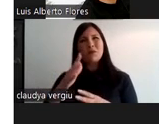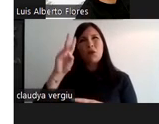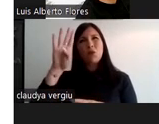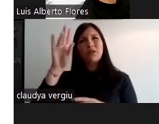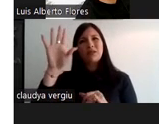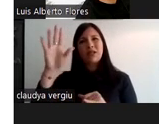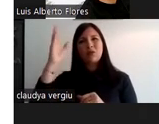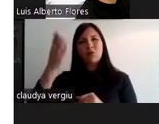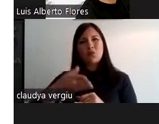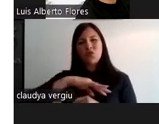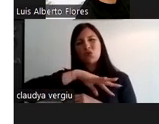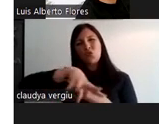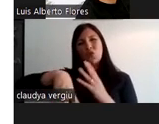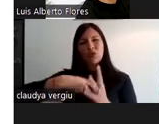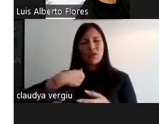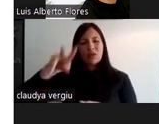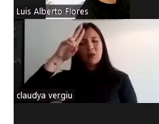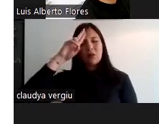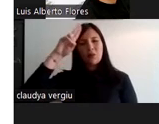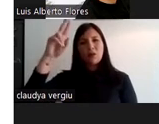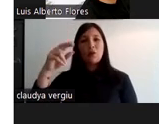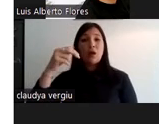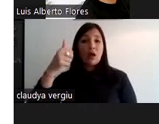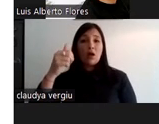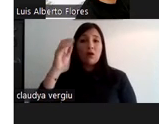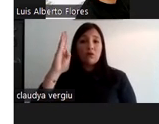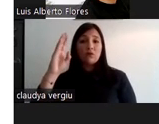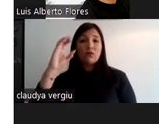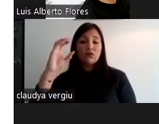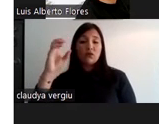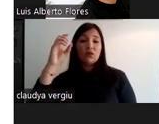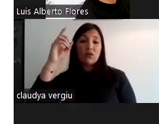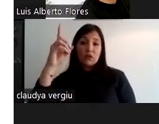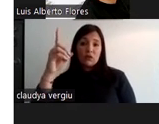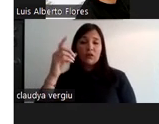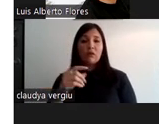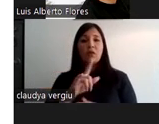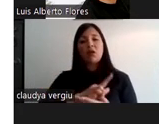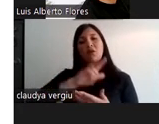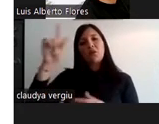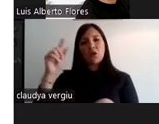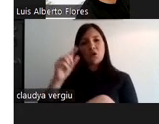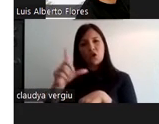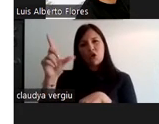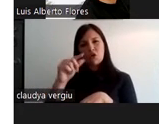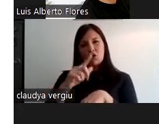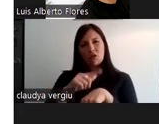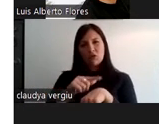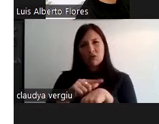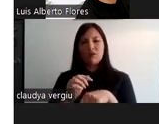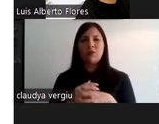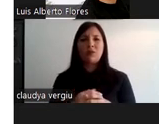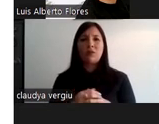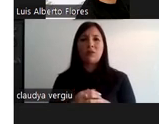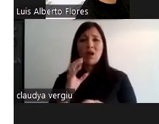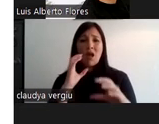del total de peruanos de los niveles a b c y d que viajarían a corto plazo Entonces estamos hablando de un